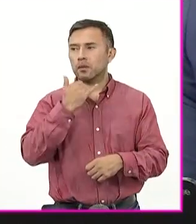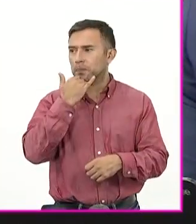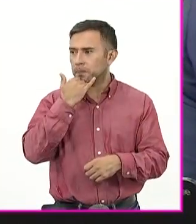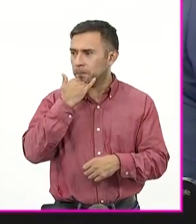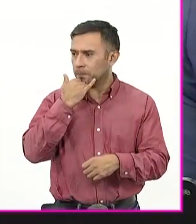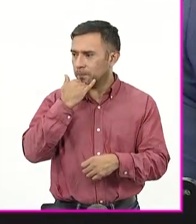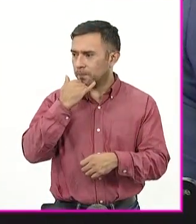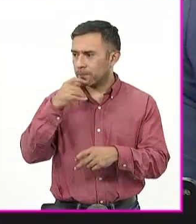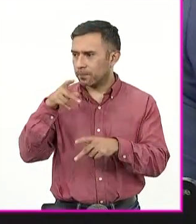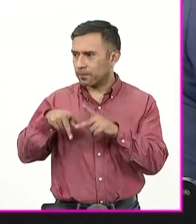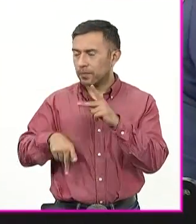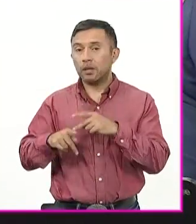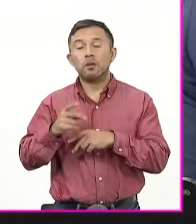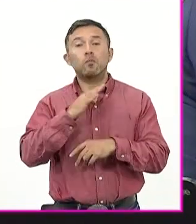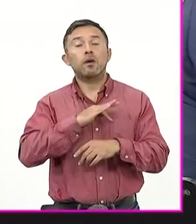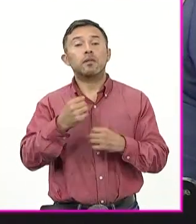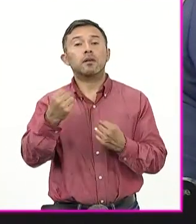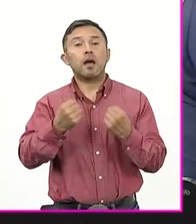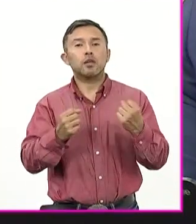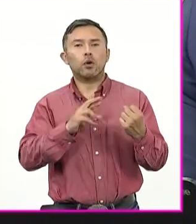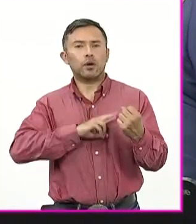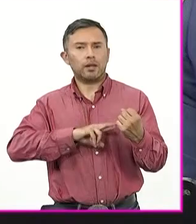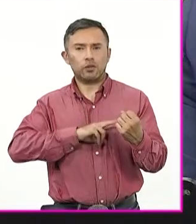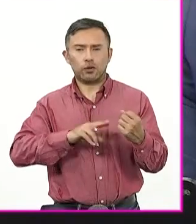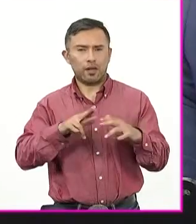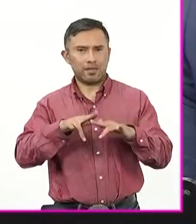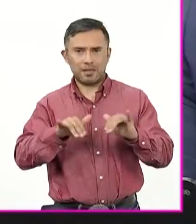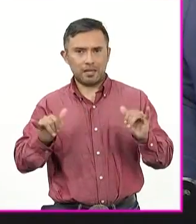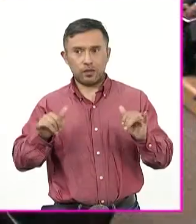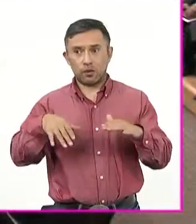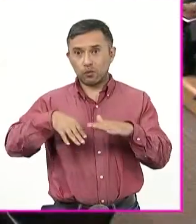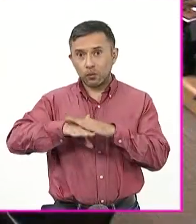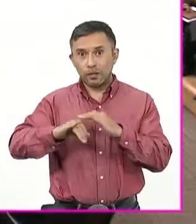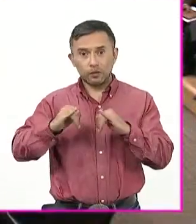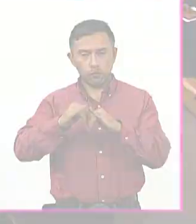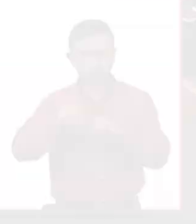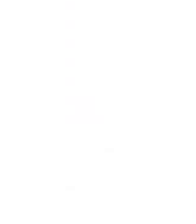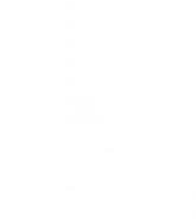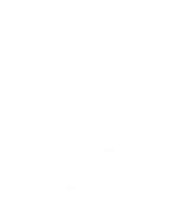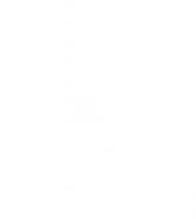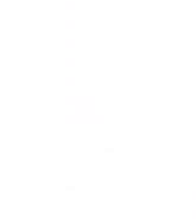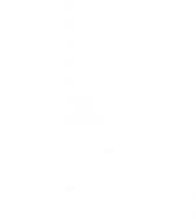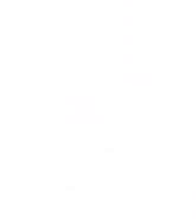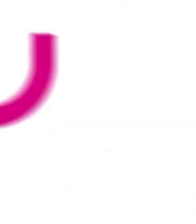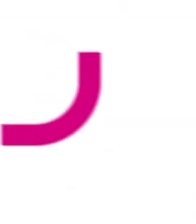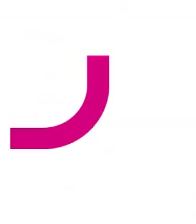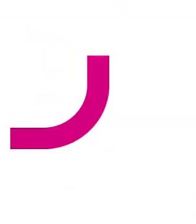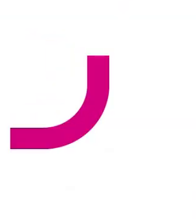ningún vehículo en los resguardos de la institución. Gracias, señor secretario. Tiene...